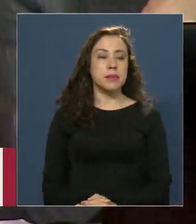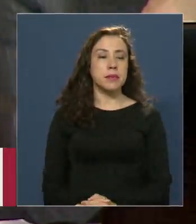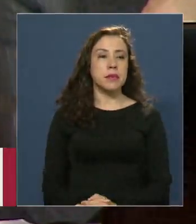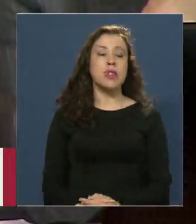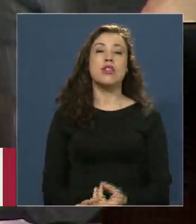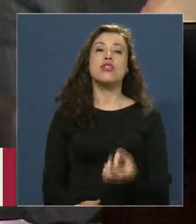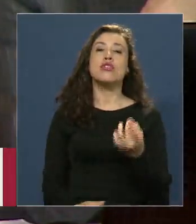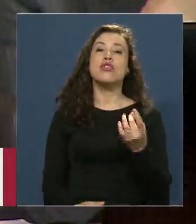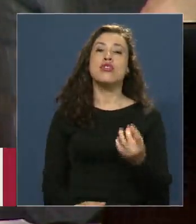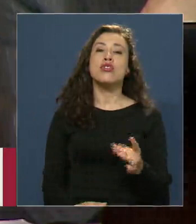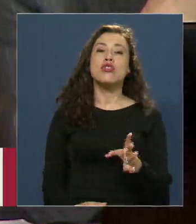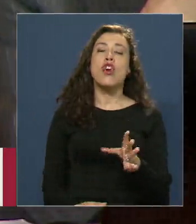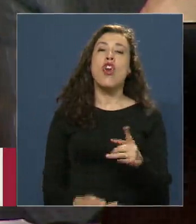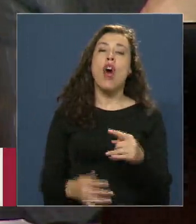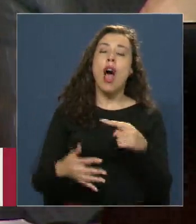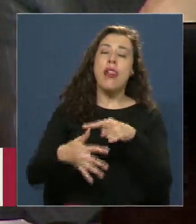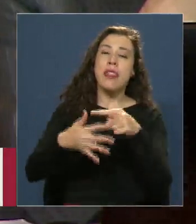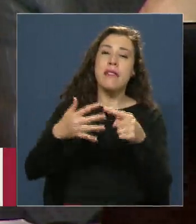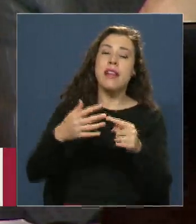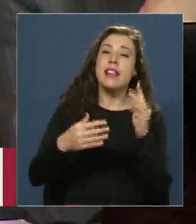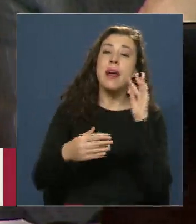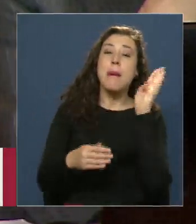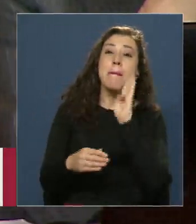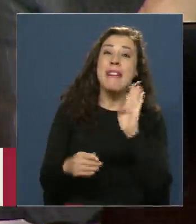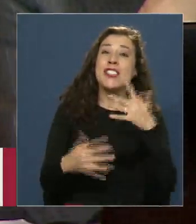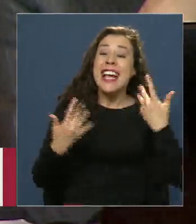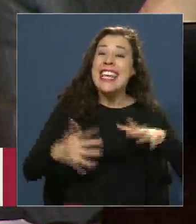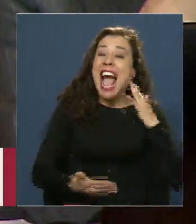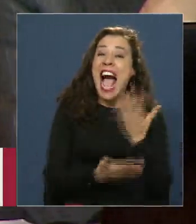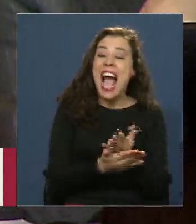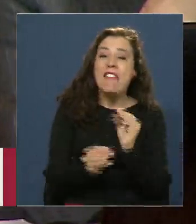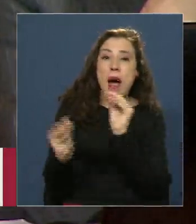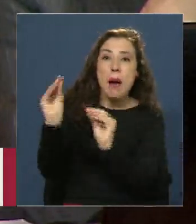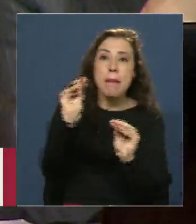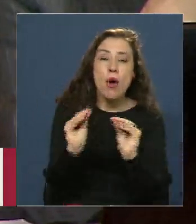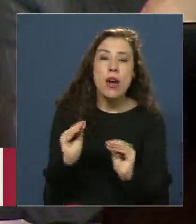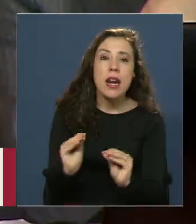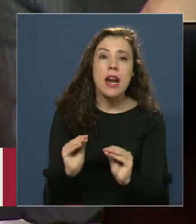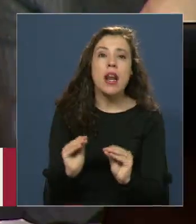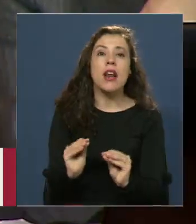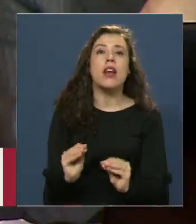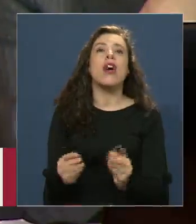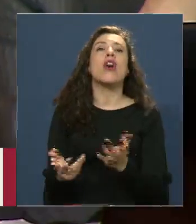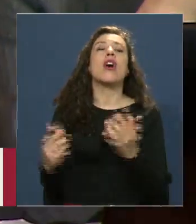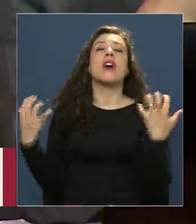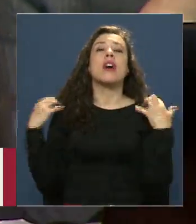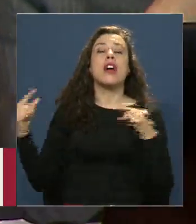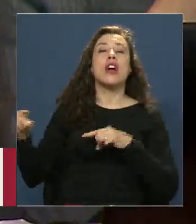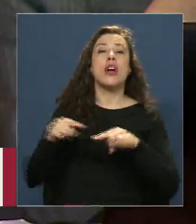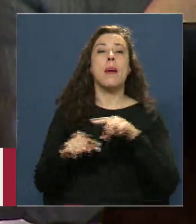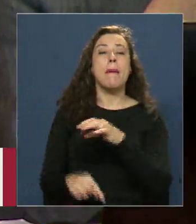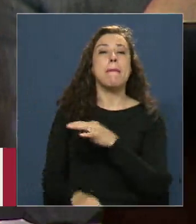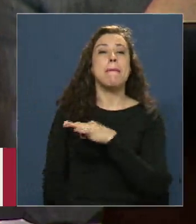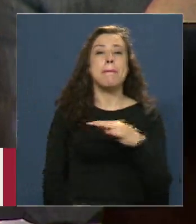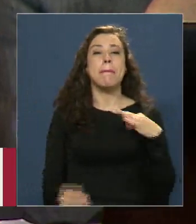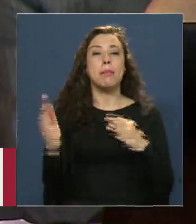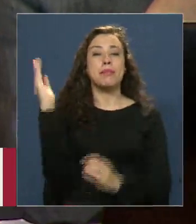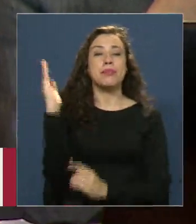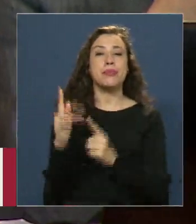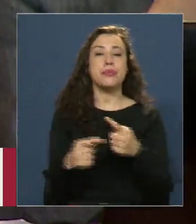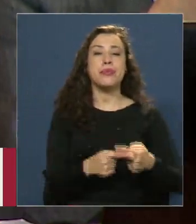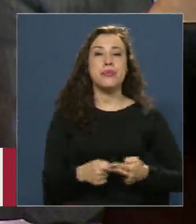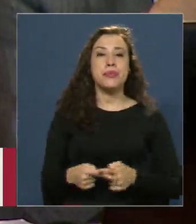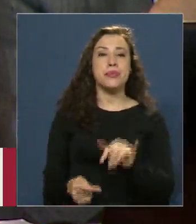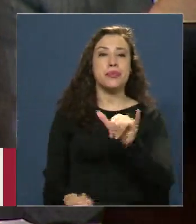se circunscribirían solo a una recopilación de beneficios ya existente para las personas bajo la coordinación del Ministerio de Desarrollo Social